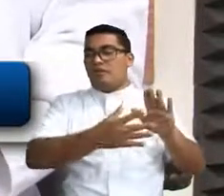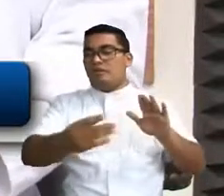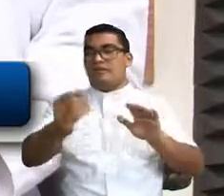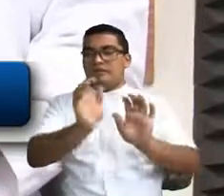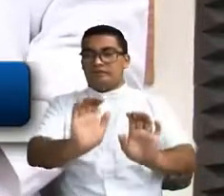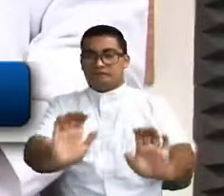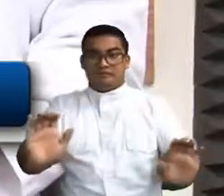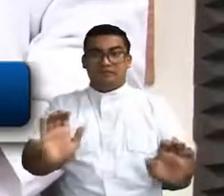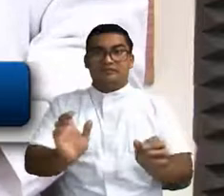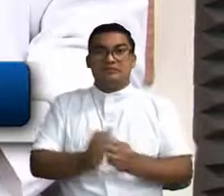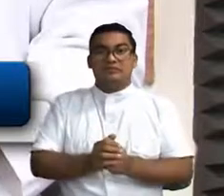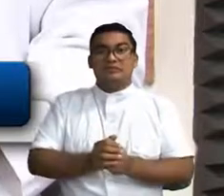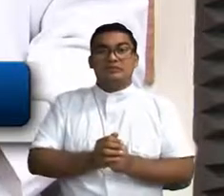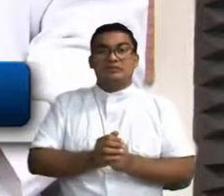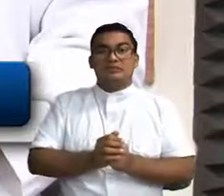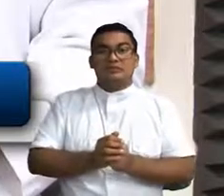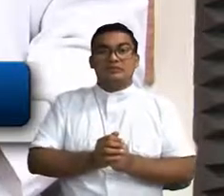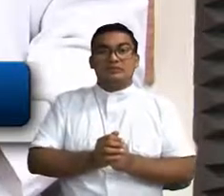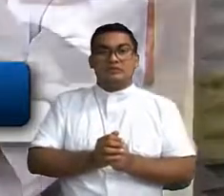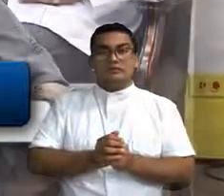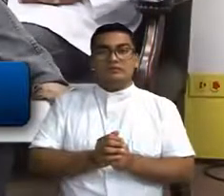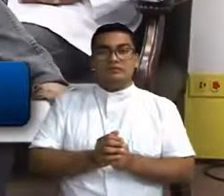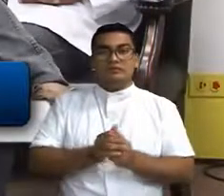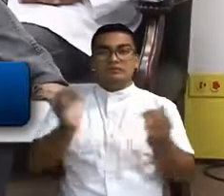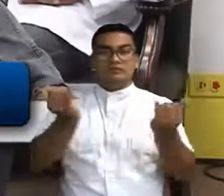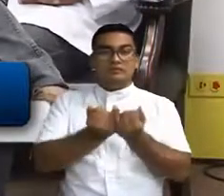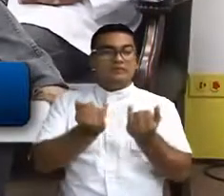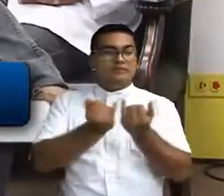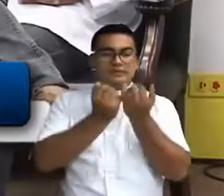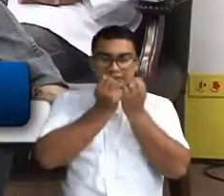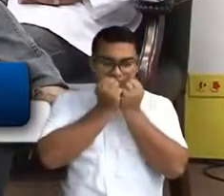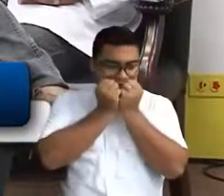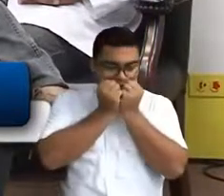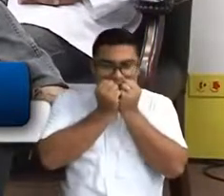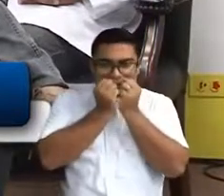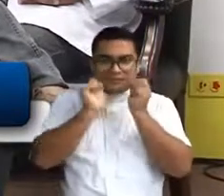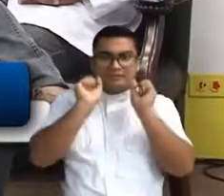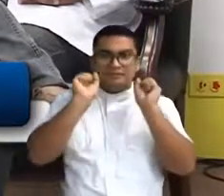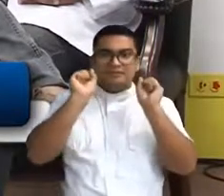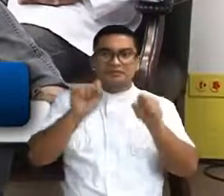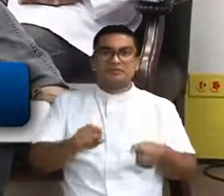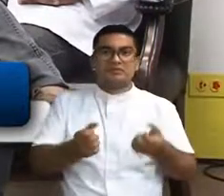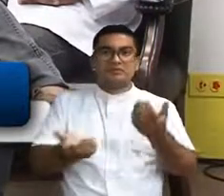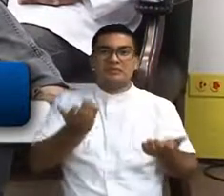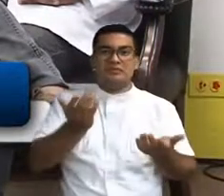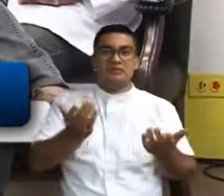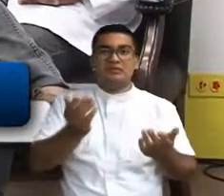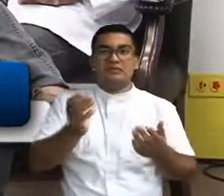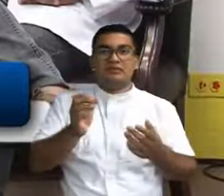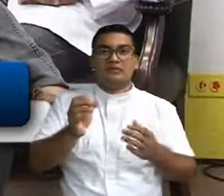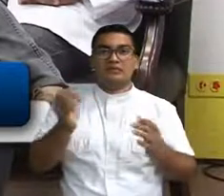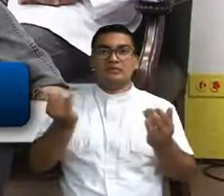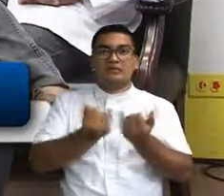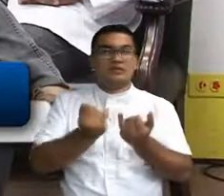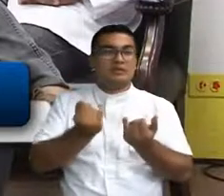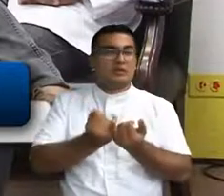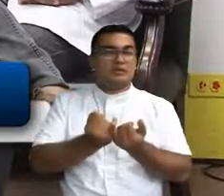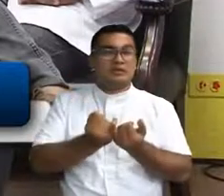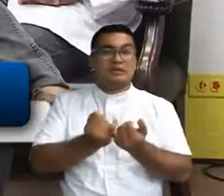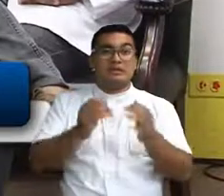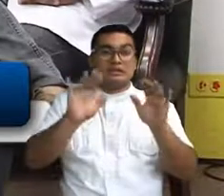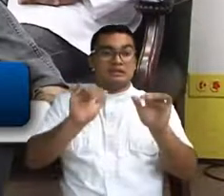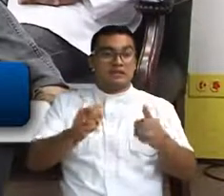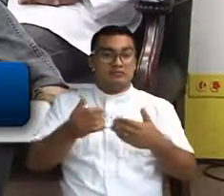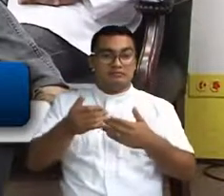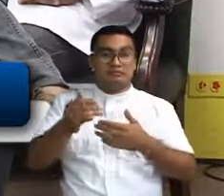ansiosas. Uh-huh. También la ansiedad se puede producir por el síndrome de premenopausia o el